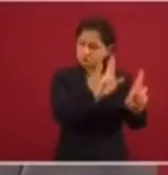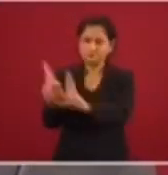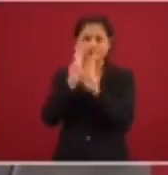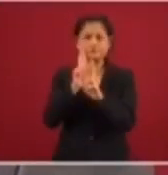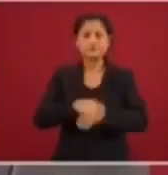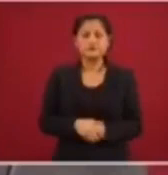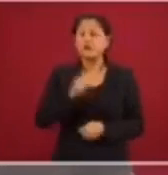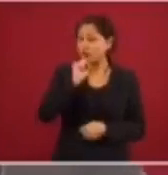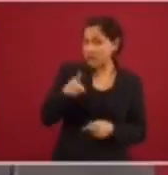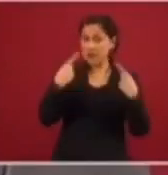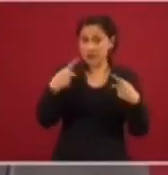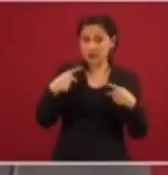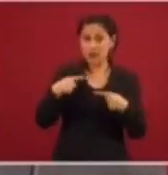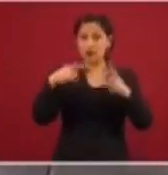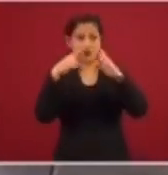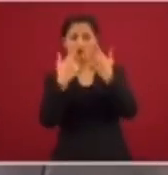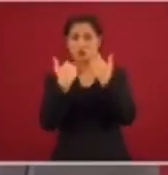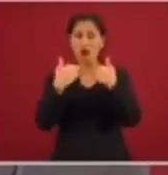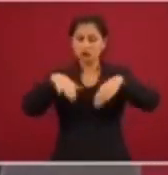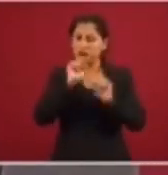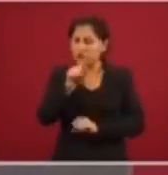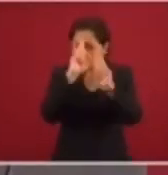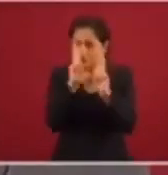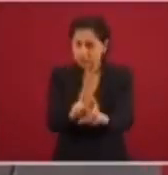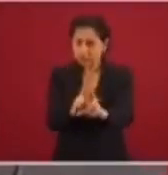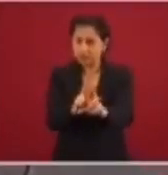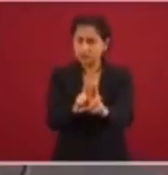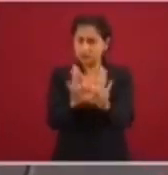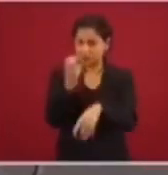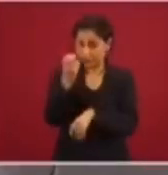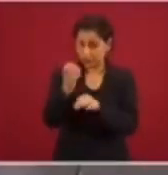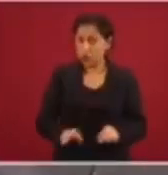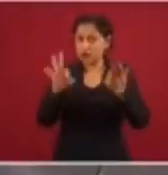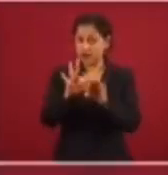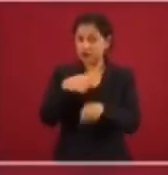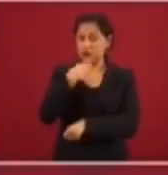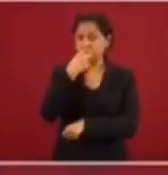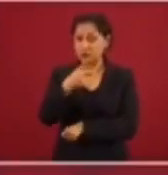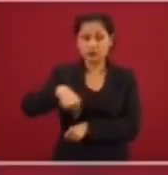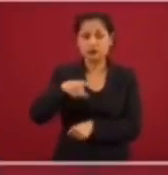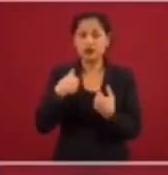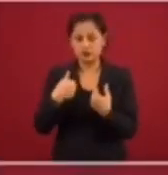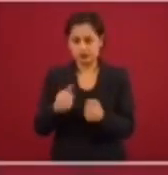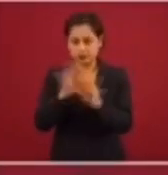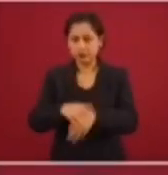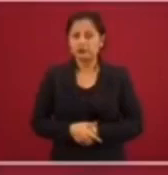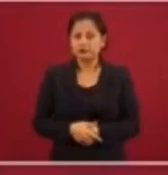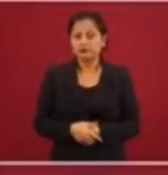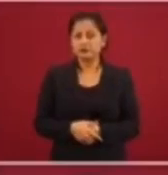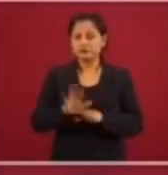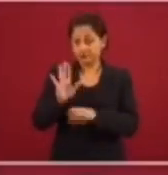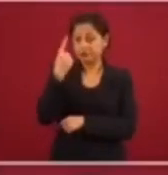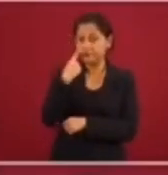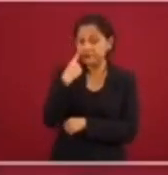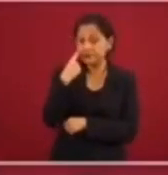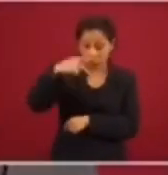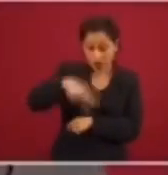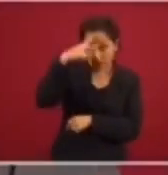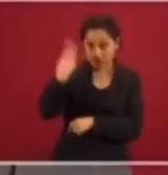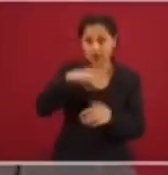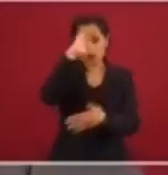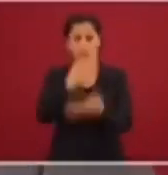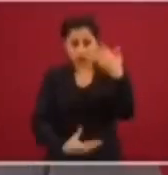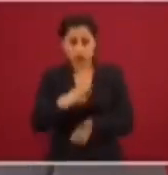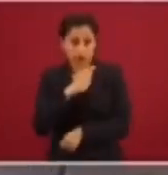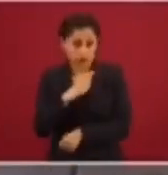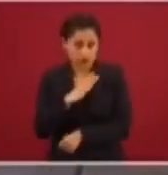Y agnósticos, y ateos, y a todos. Por eso, quiero que no se vaya a malinterpretar. Pero muchos son católicos.